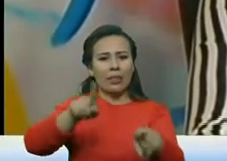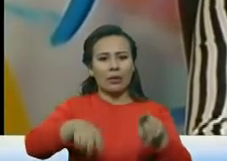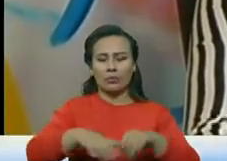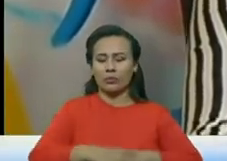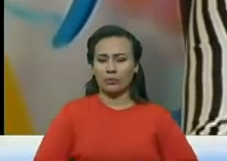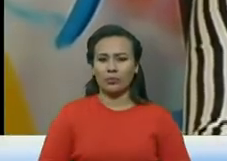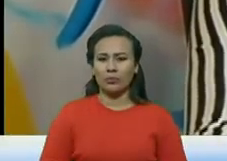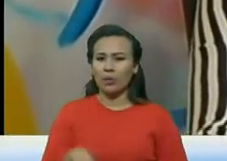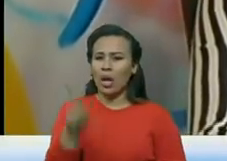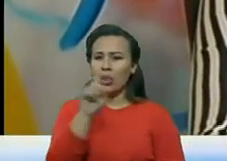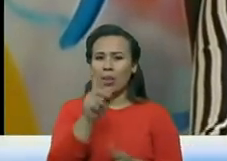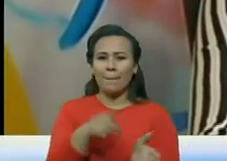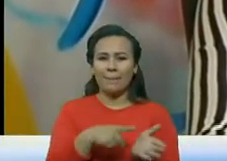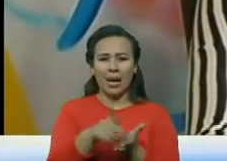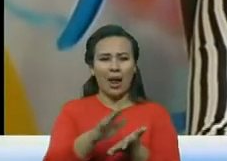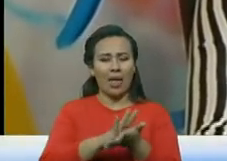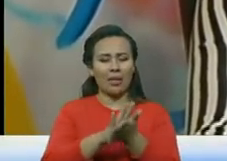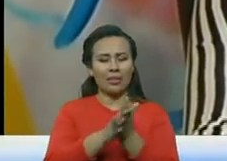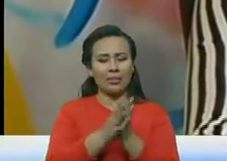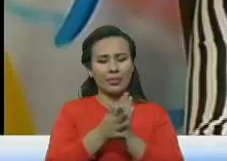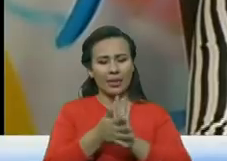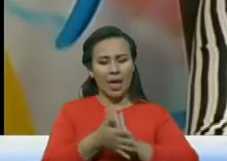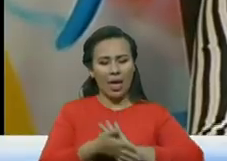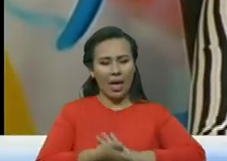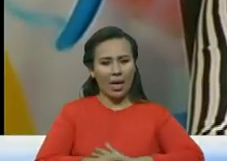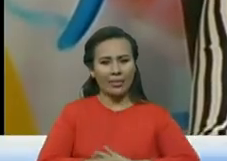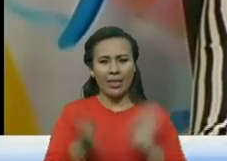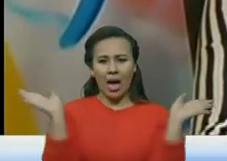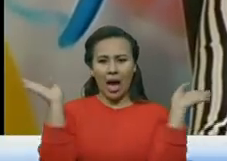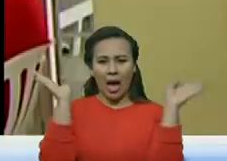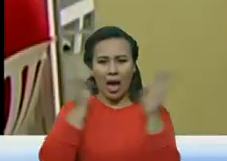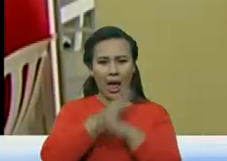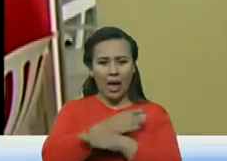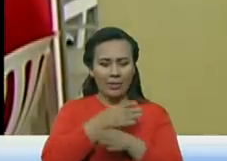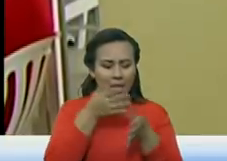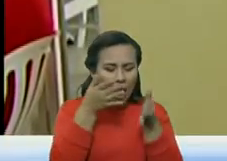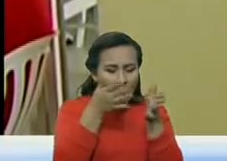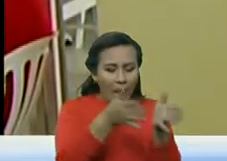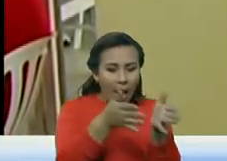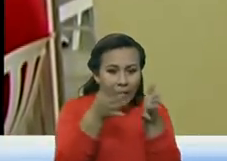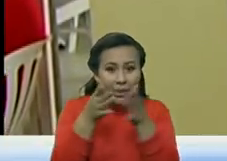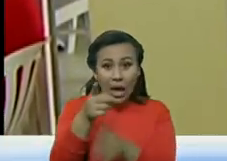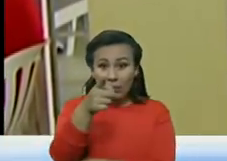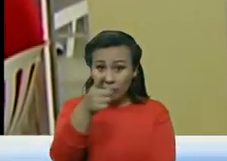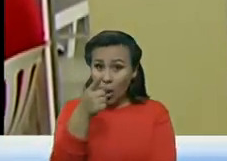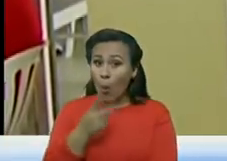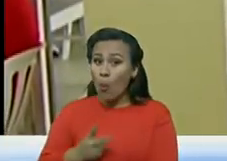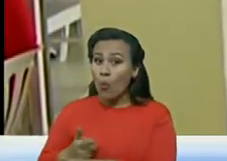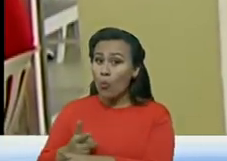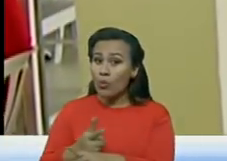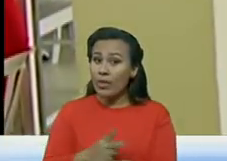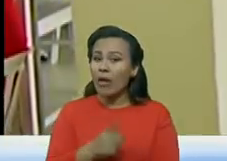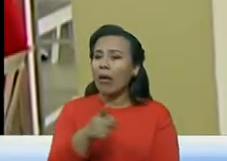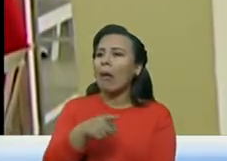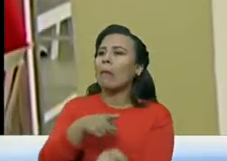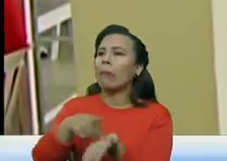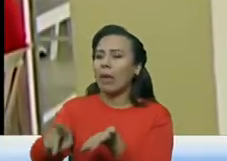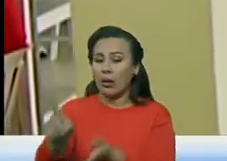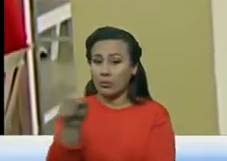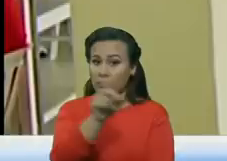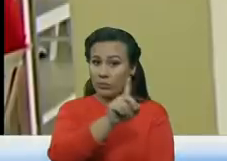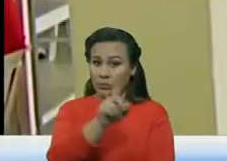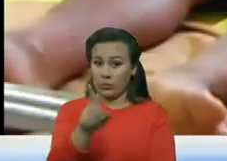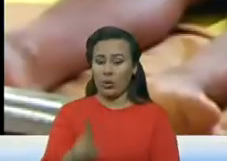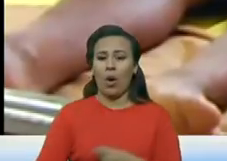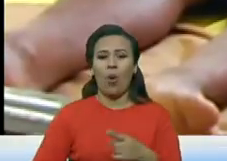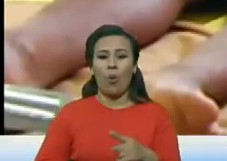No tienen que cancelar ningún valor. Las atenciones son... Como escucharon, no deben cancelar de un centavo. Mientras